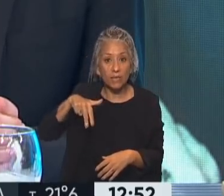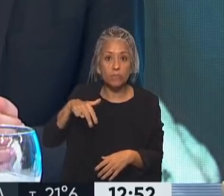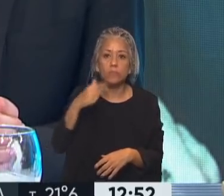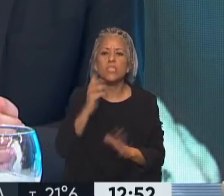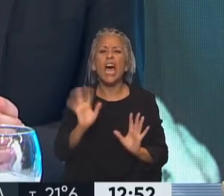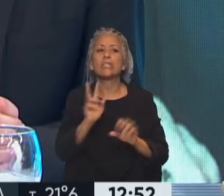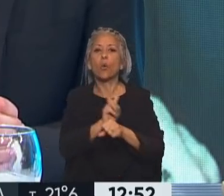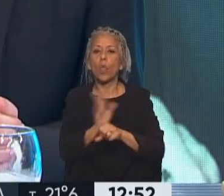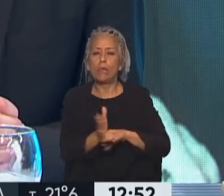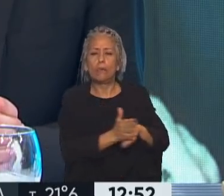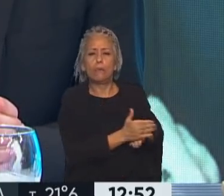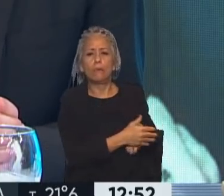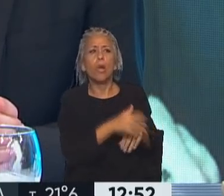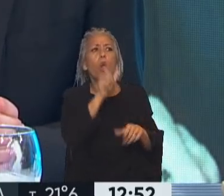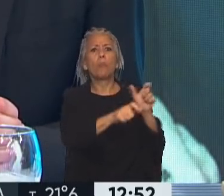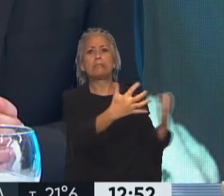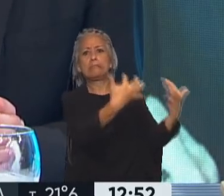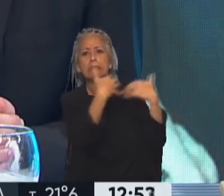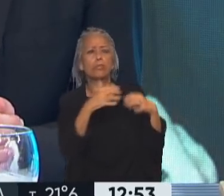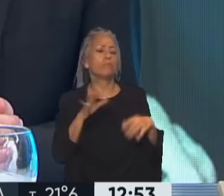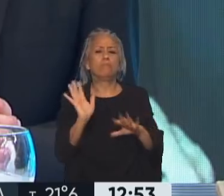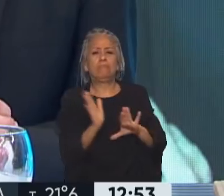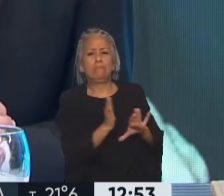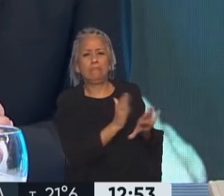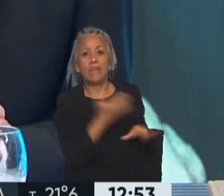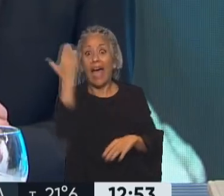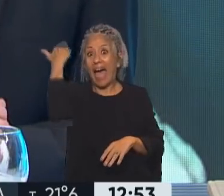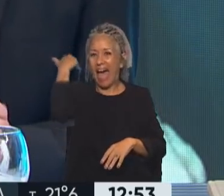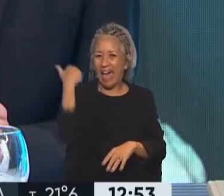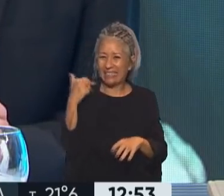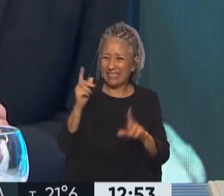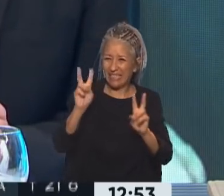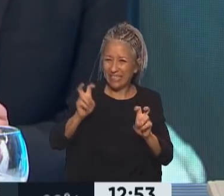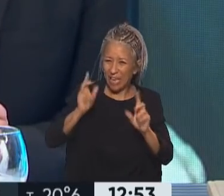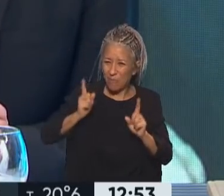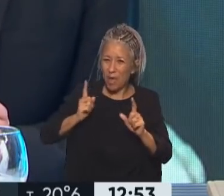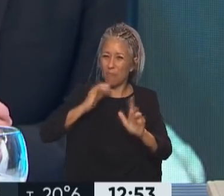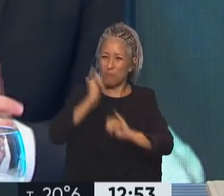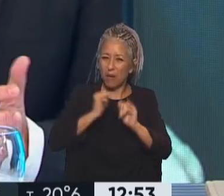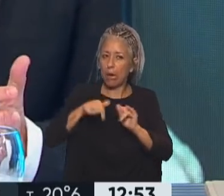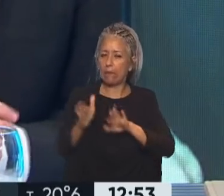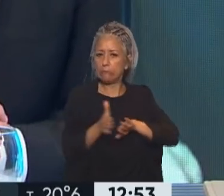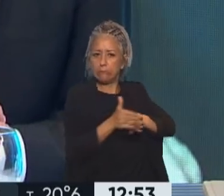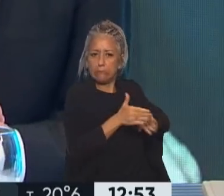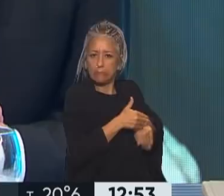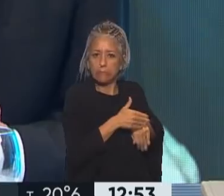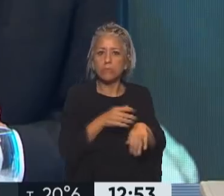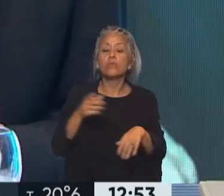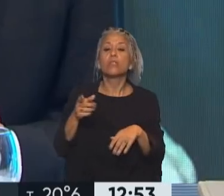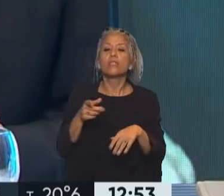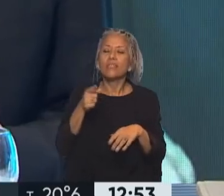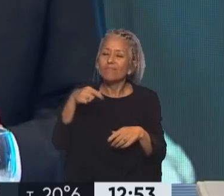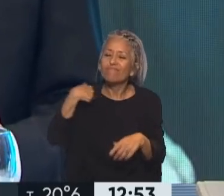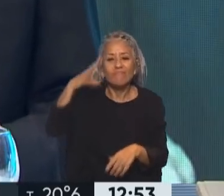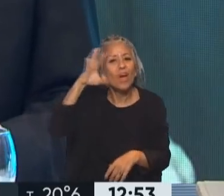cuestión de seguridad, la cuestión migratoria, digamos, lo que había sido su narrativa o principal narrativa, ir por este lado me hace acordar mucho a Donald Trump, digo,